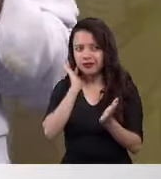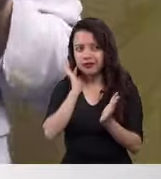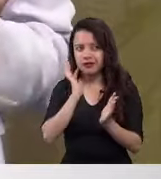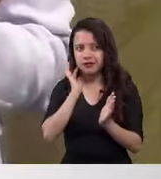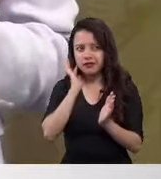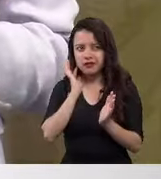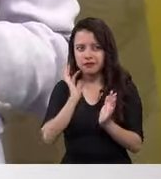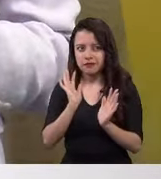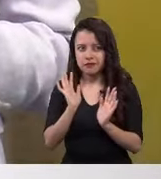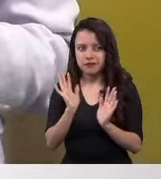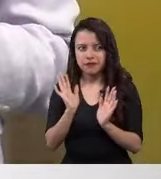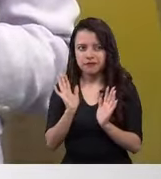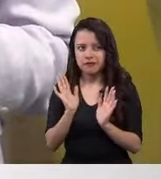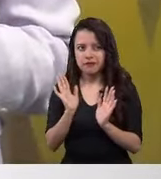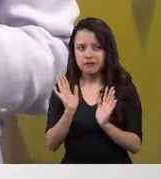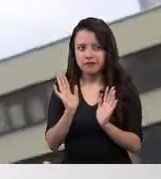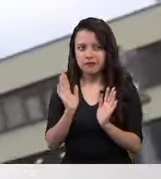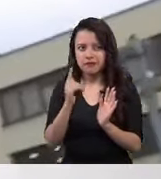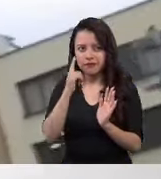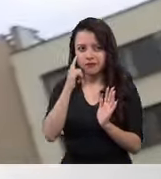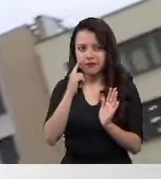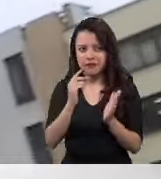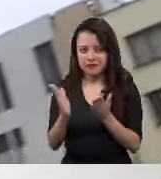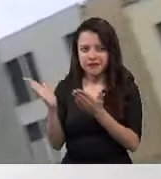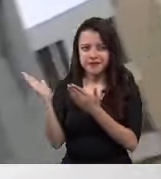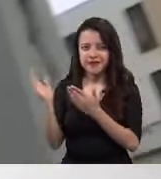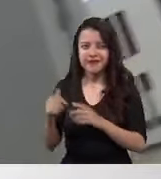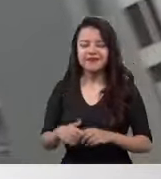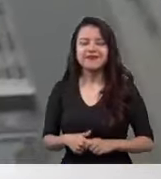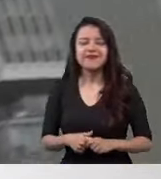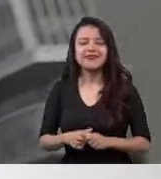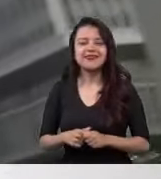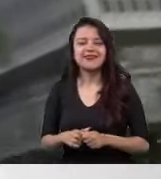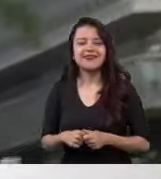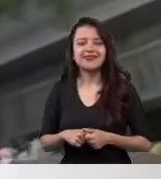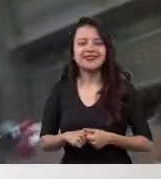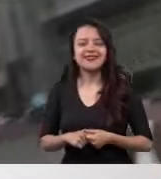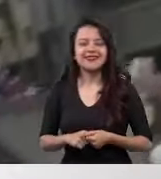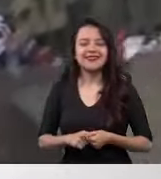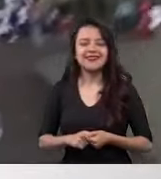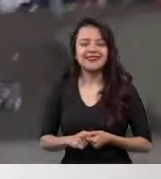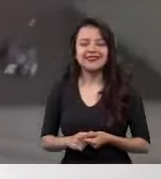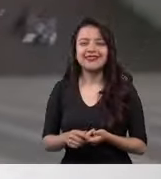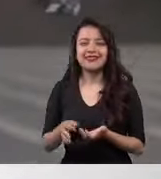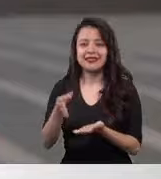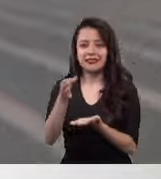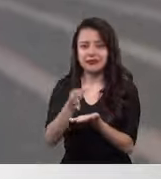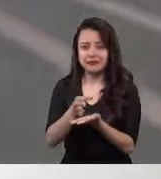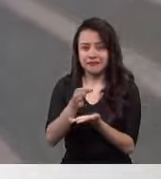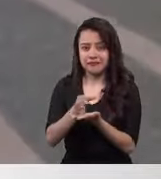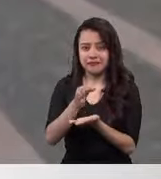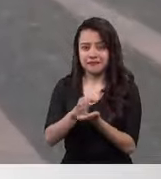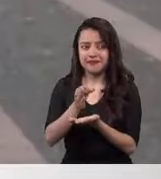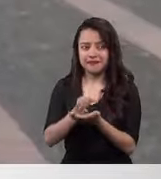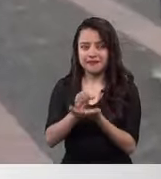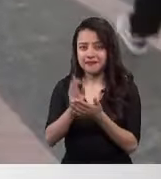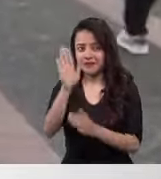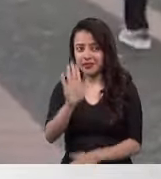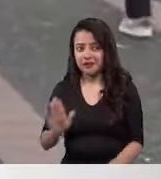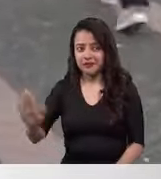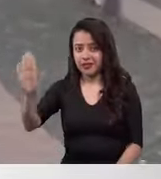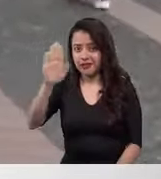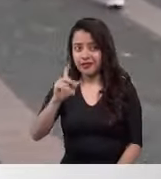Bueno, mientras... Llegamos a Manizales, la capital del departamento de Caldas, una